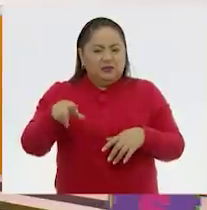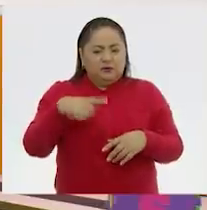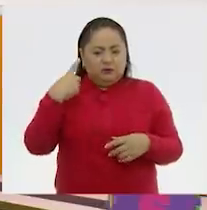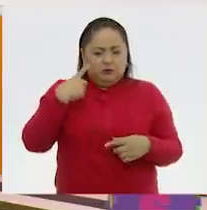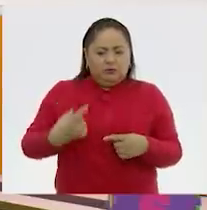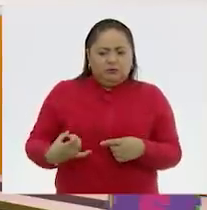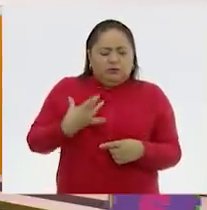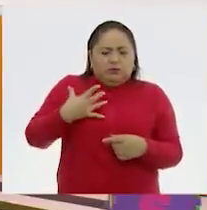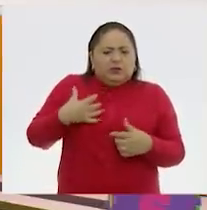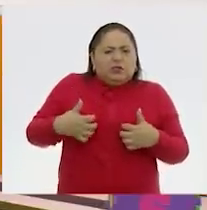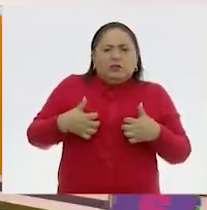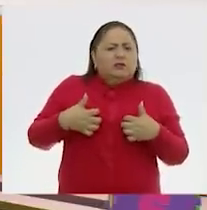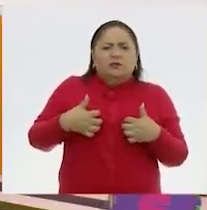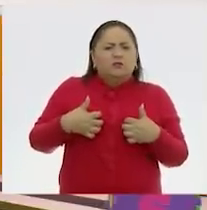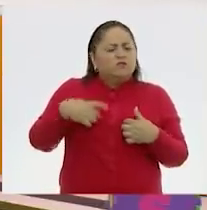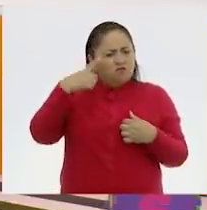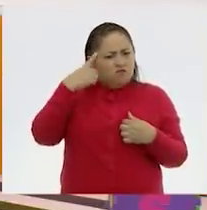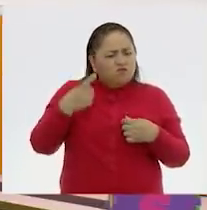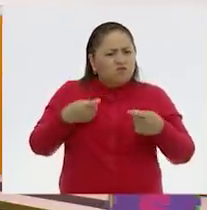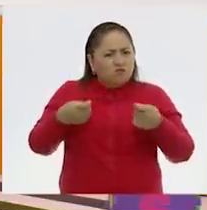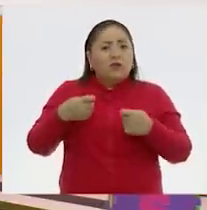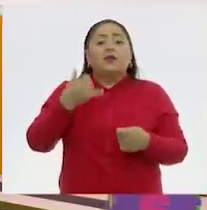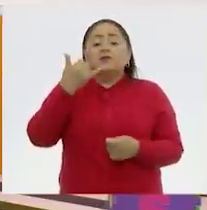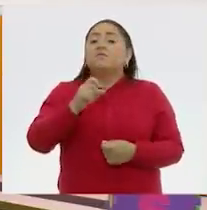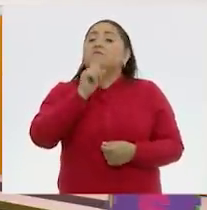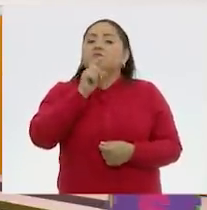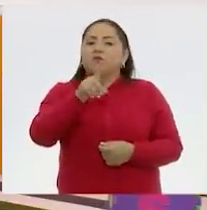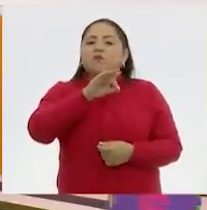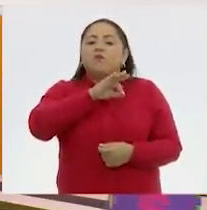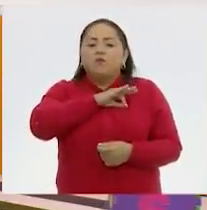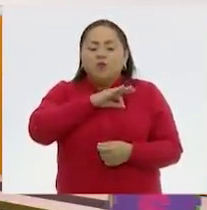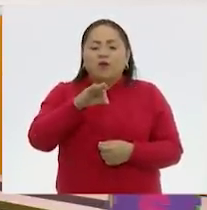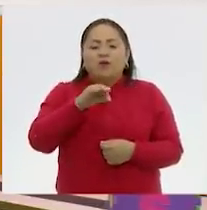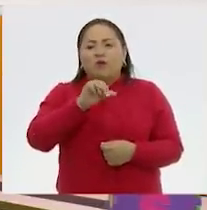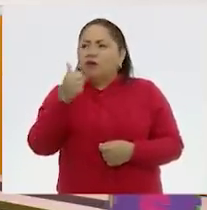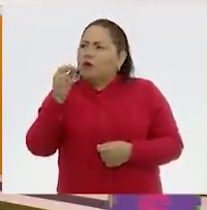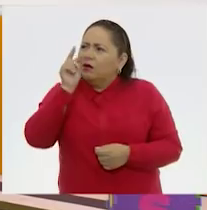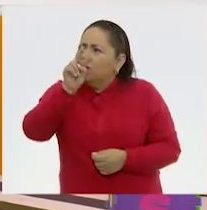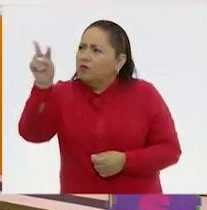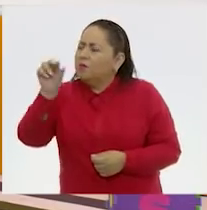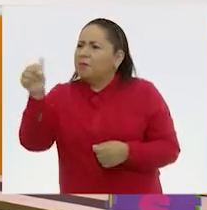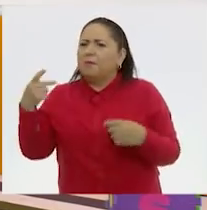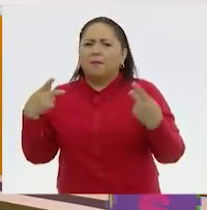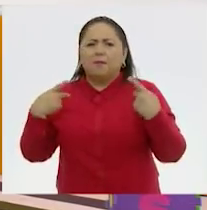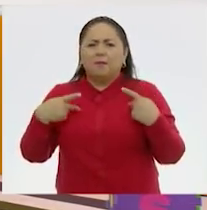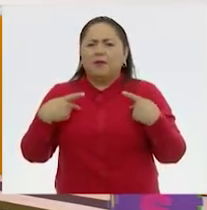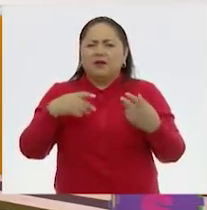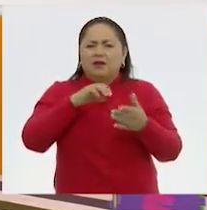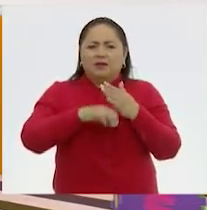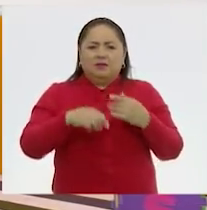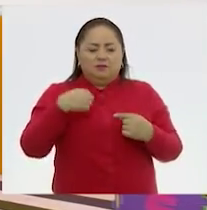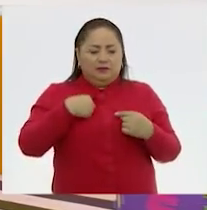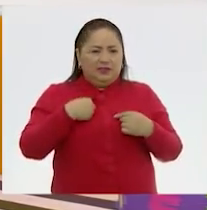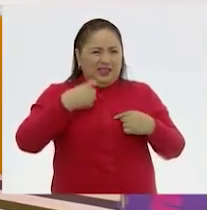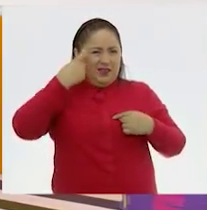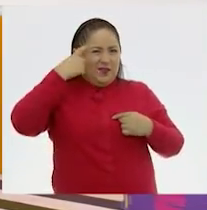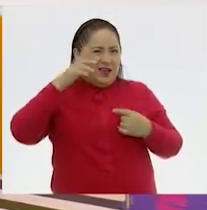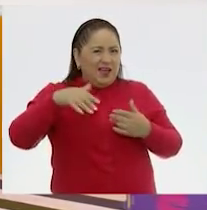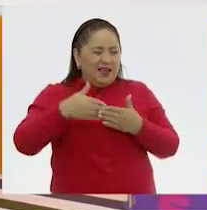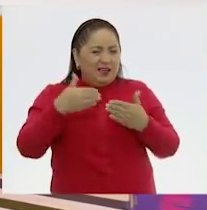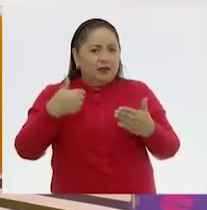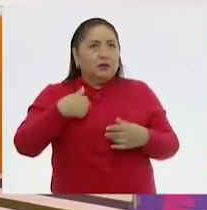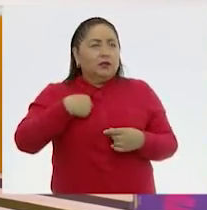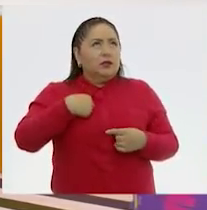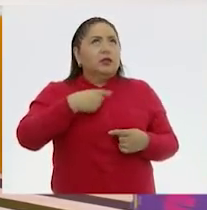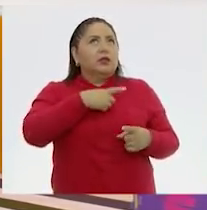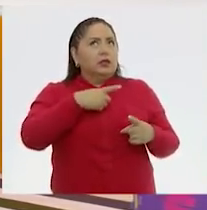dominar y que además tomemos en cuenta el punto de vista de otras personas. En el caso de mi enojo, por ejemplo, yo tengo que